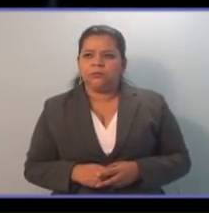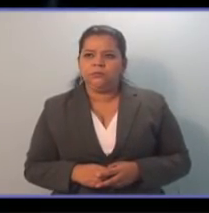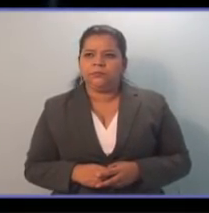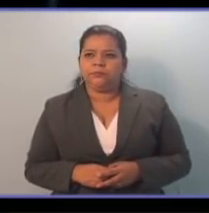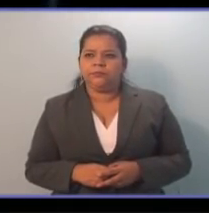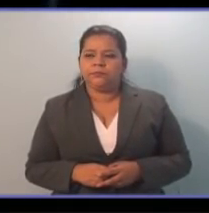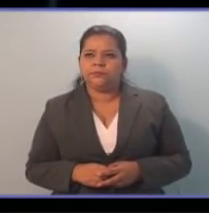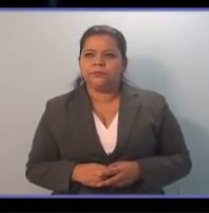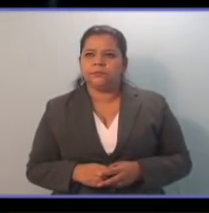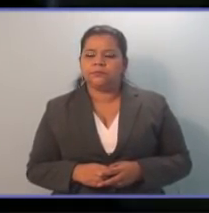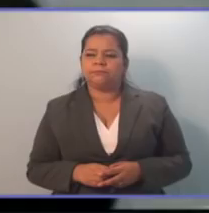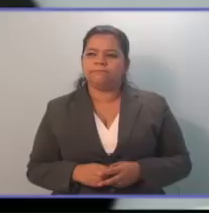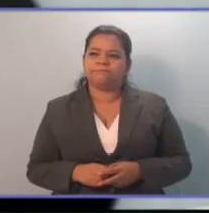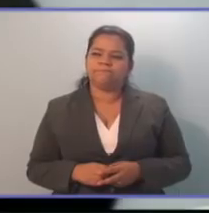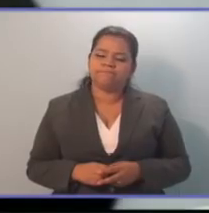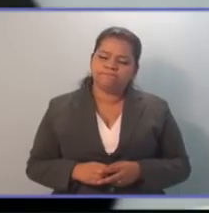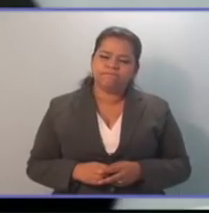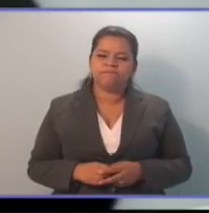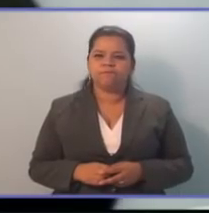Bueno,